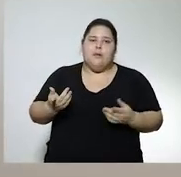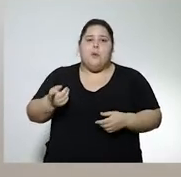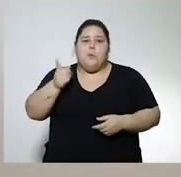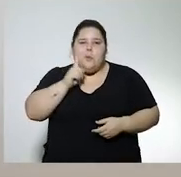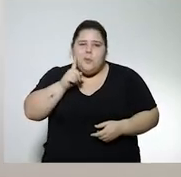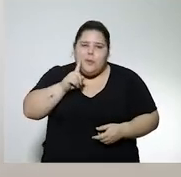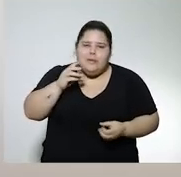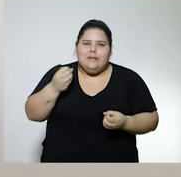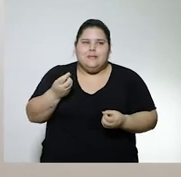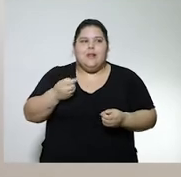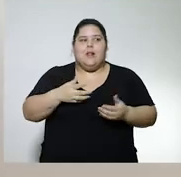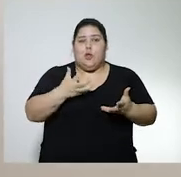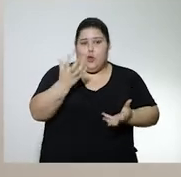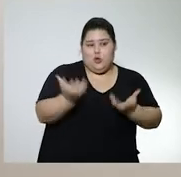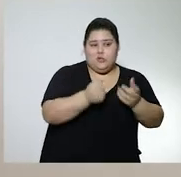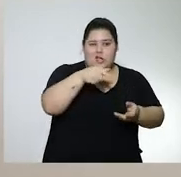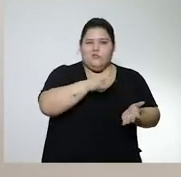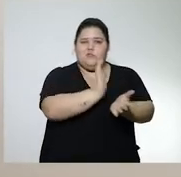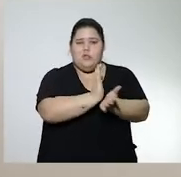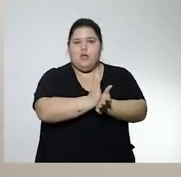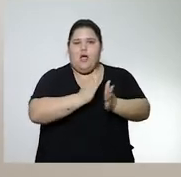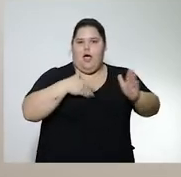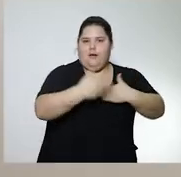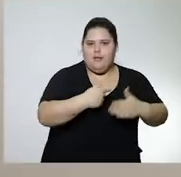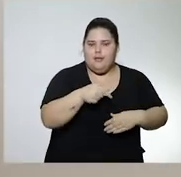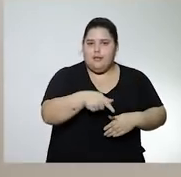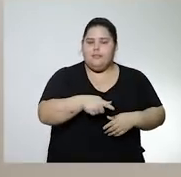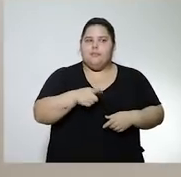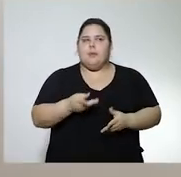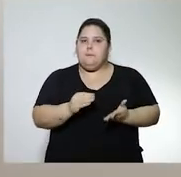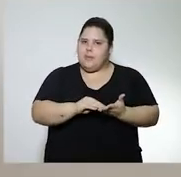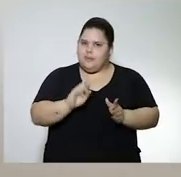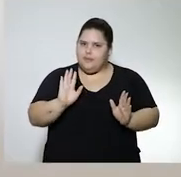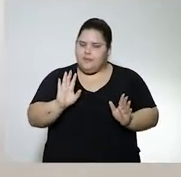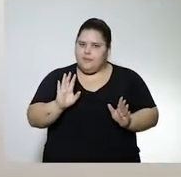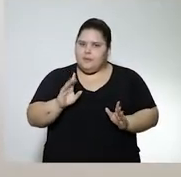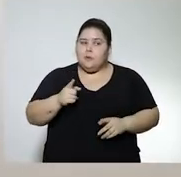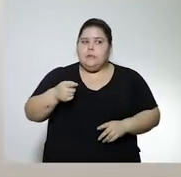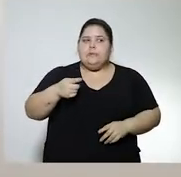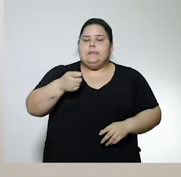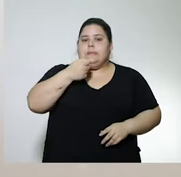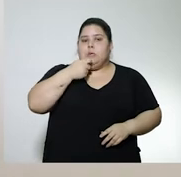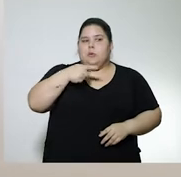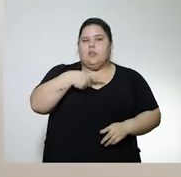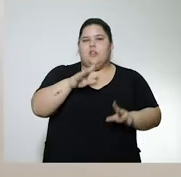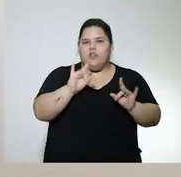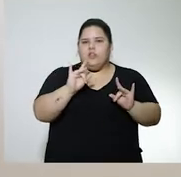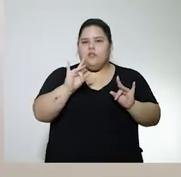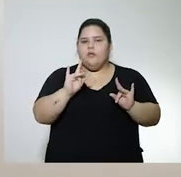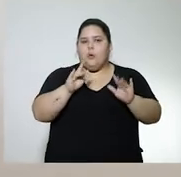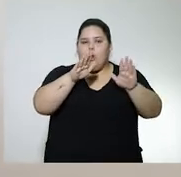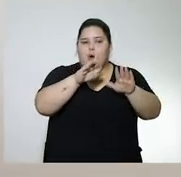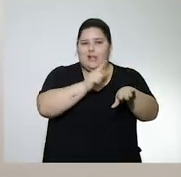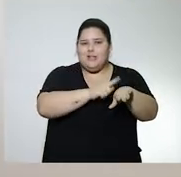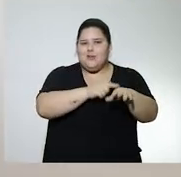de la cocina también es estar activos. Y una cosa más, si todavía les cuesta esto de organizarse con los